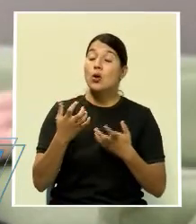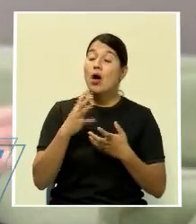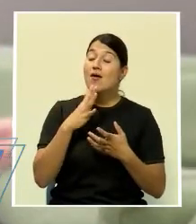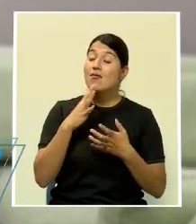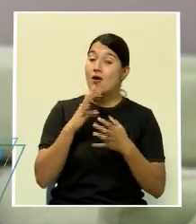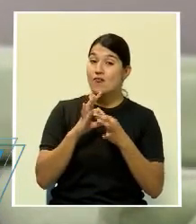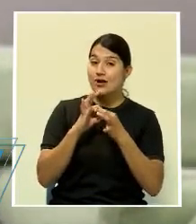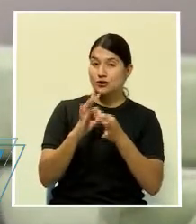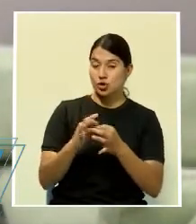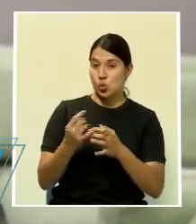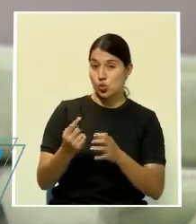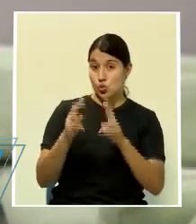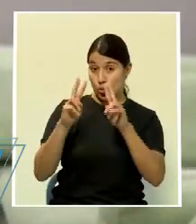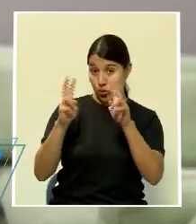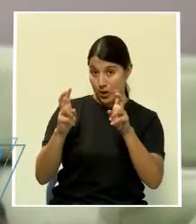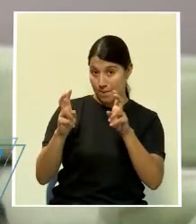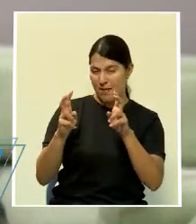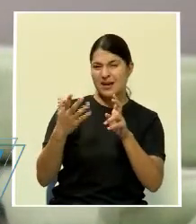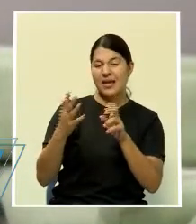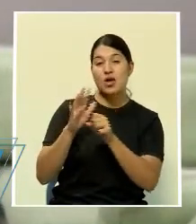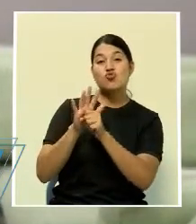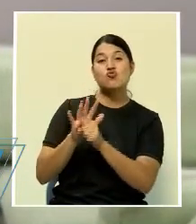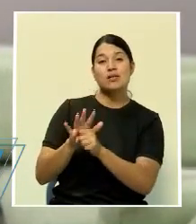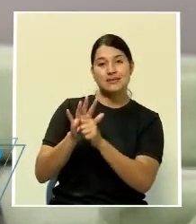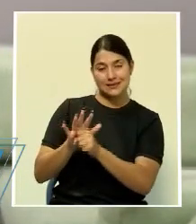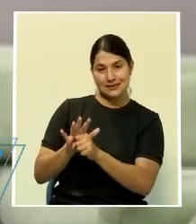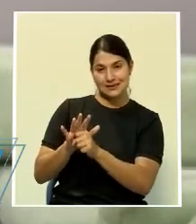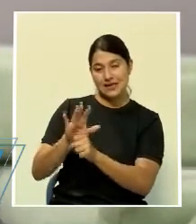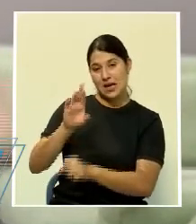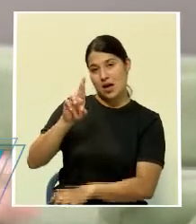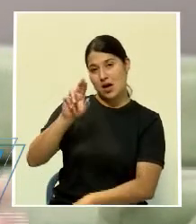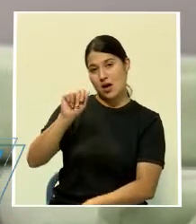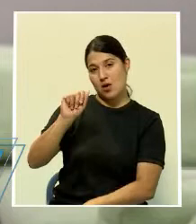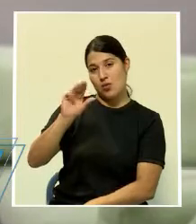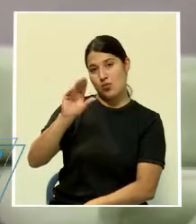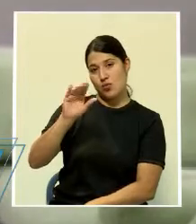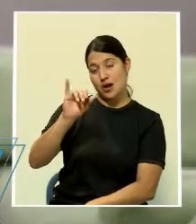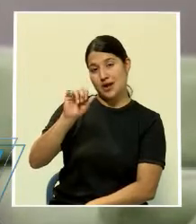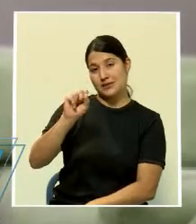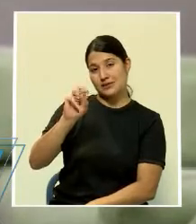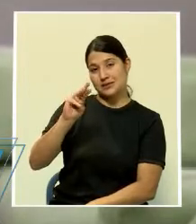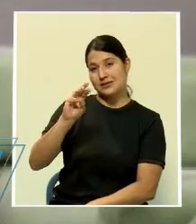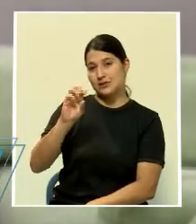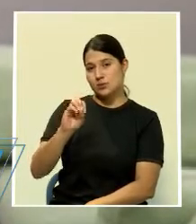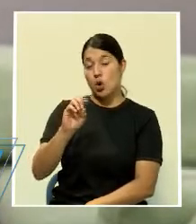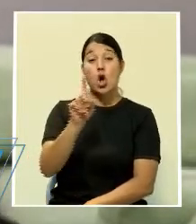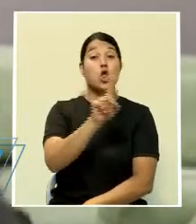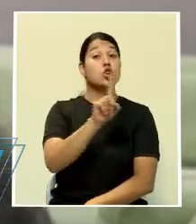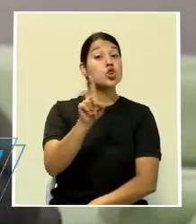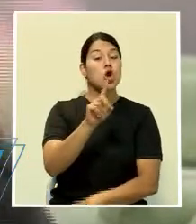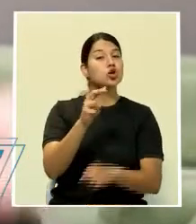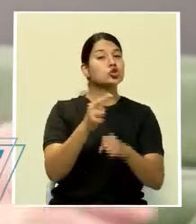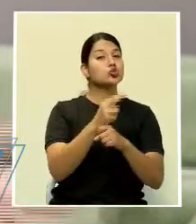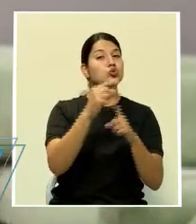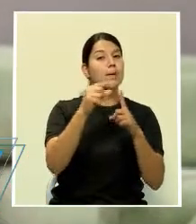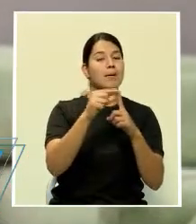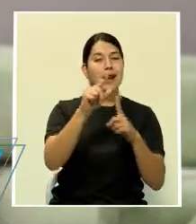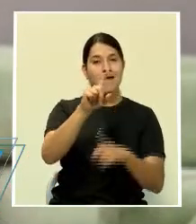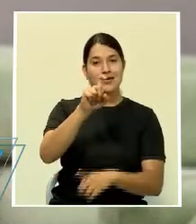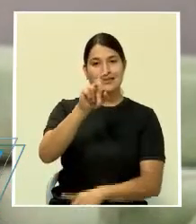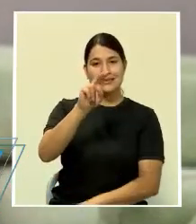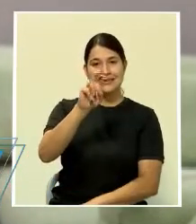que en estos términos hablamos de racismo, ¿verdad? No xenofobia. ¿Por qué? Porque el racismo